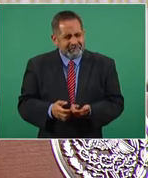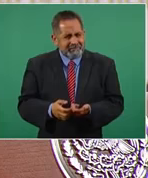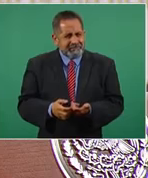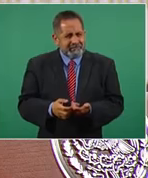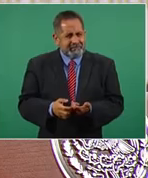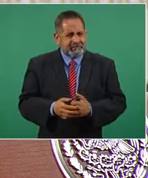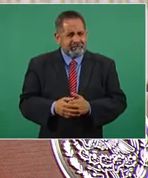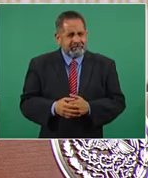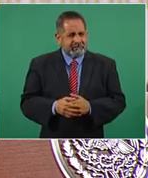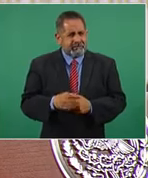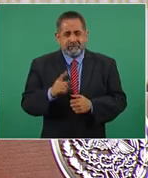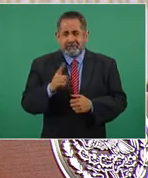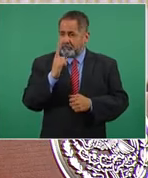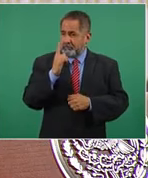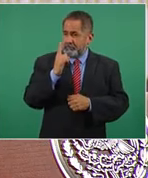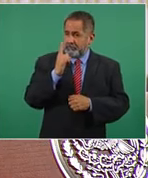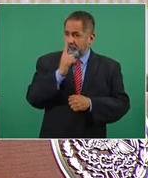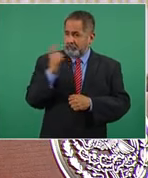durante un siglo.